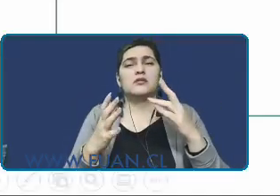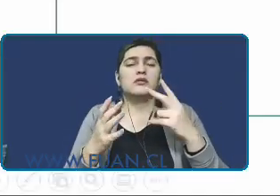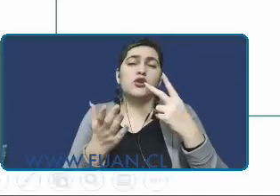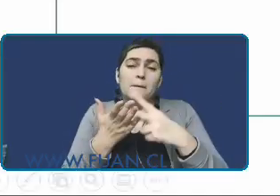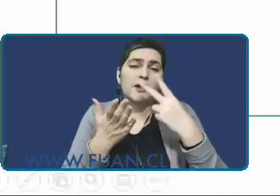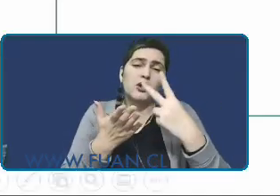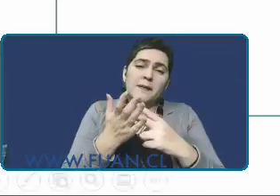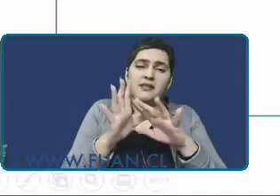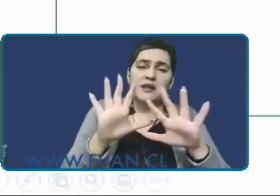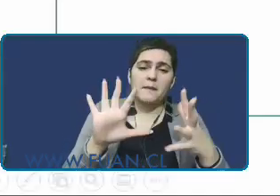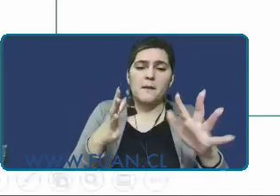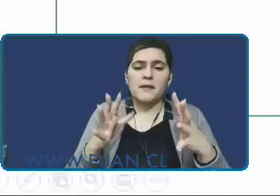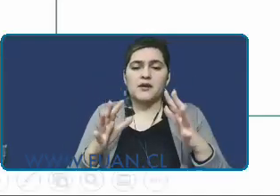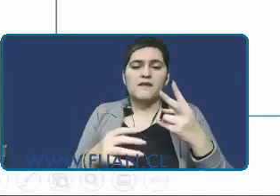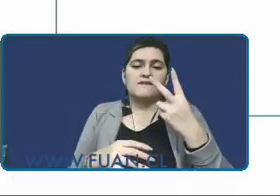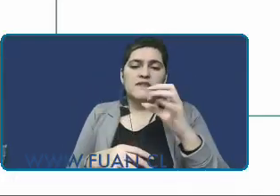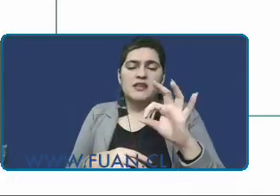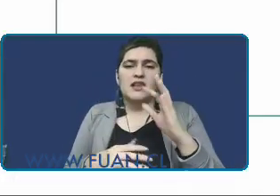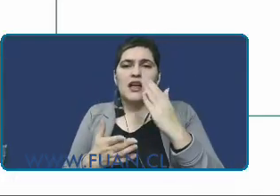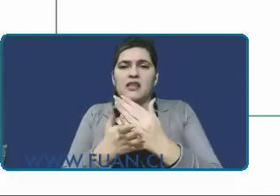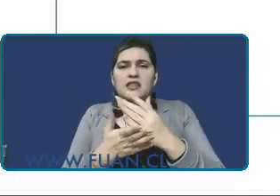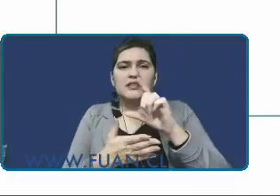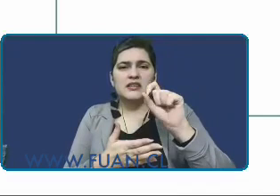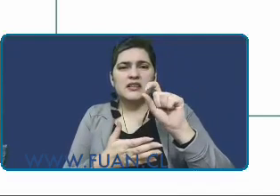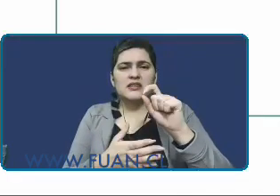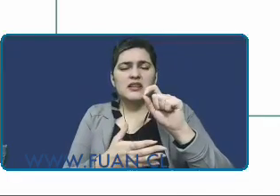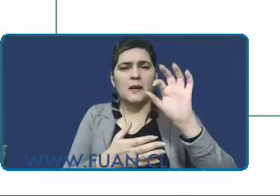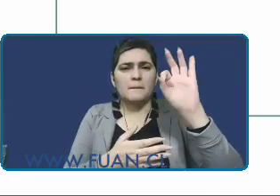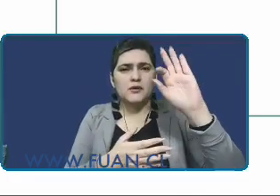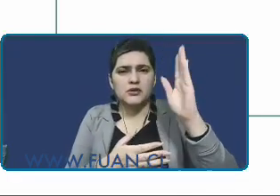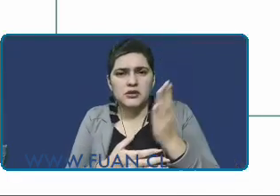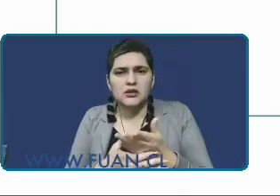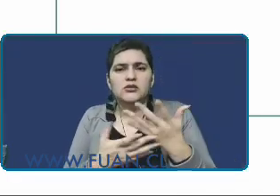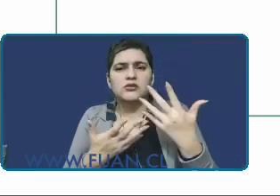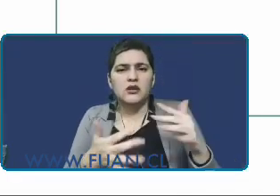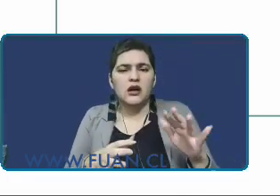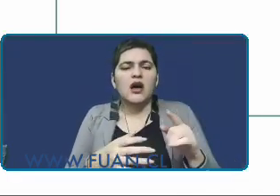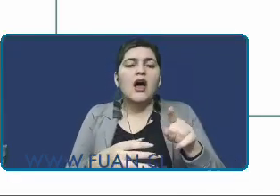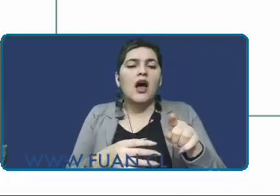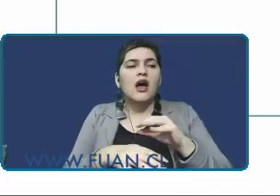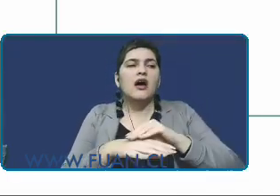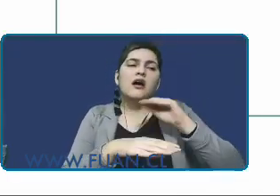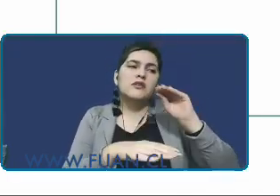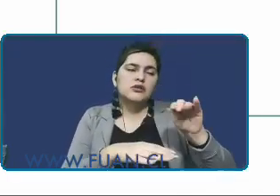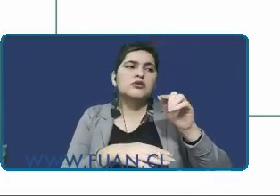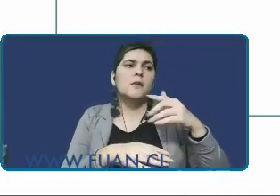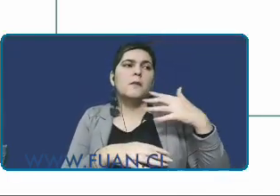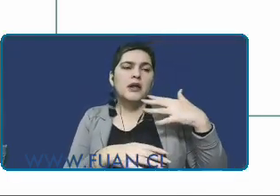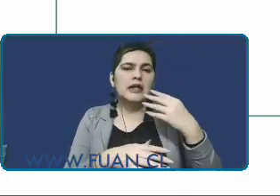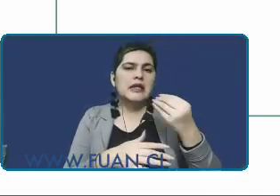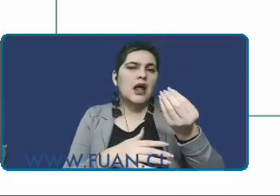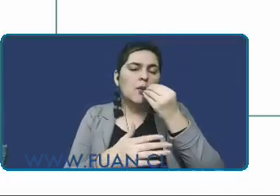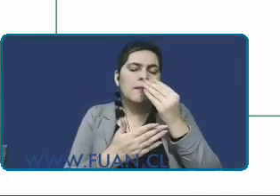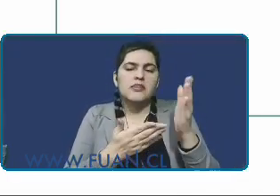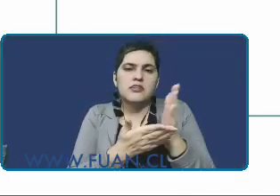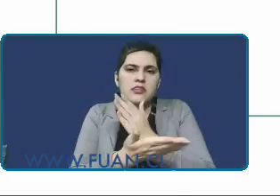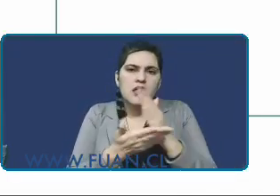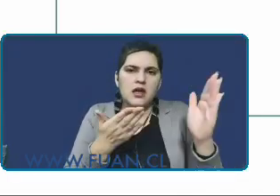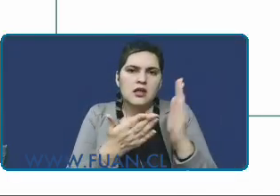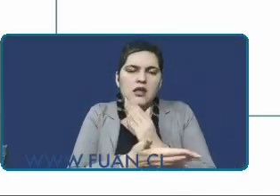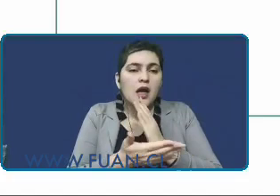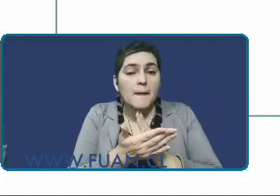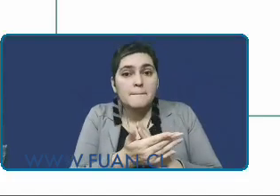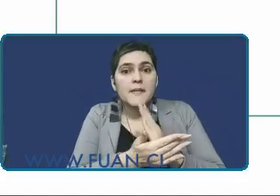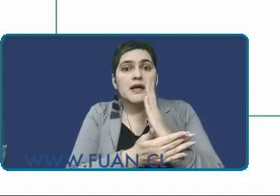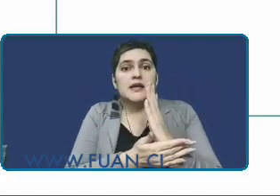de niños autistas habían recibido indicación de hacer esta dieta, ¿ya? O de comenzarla, o